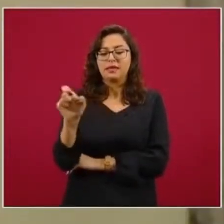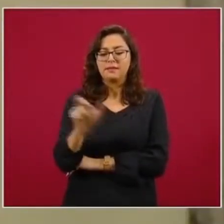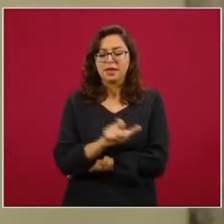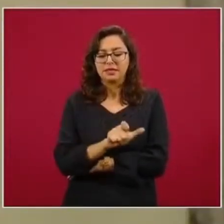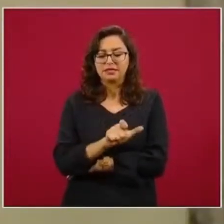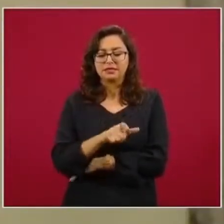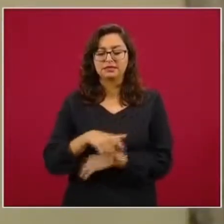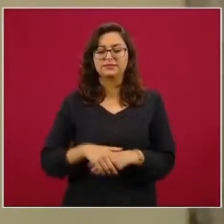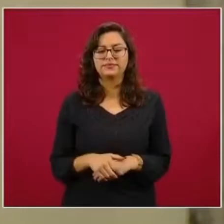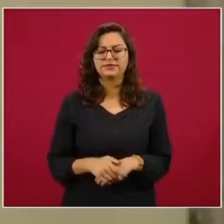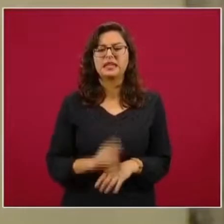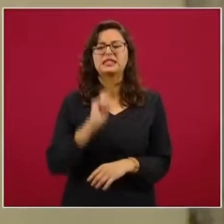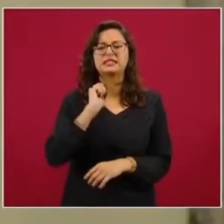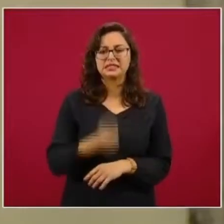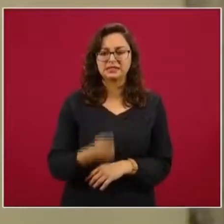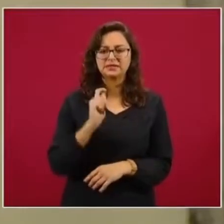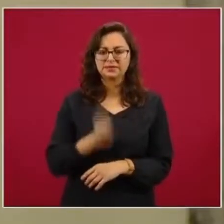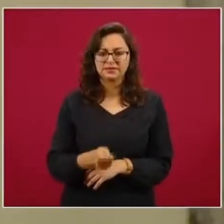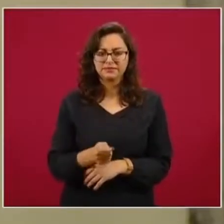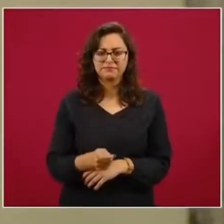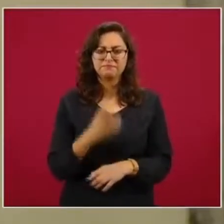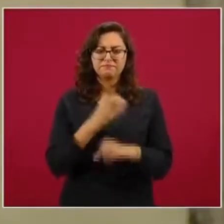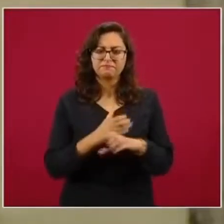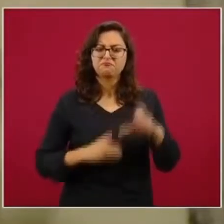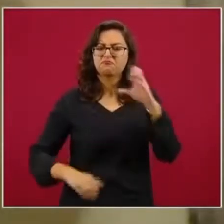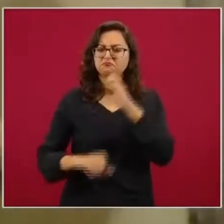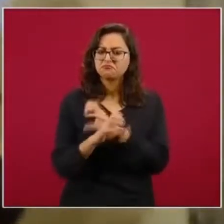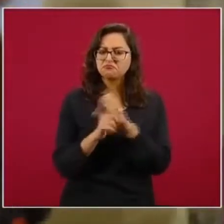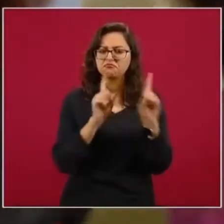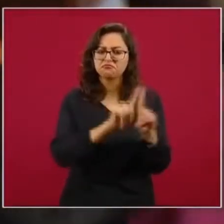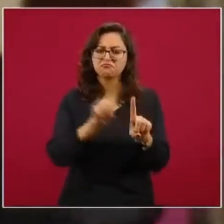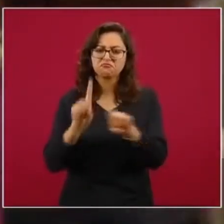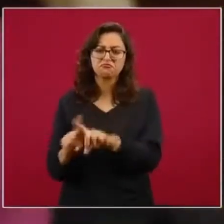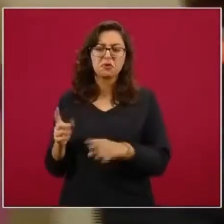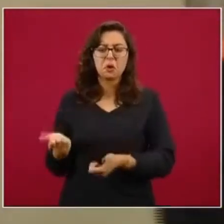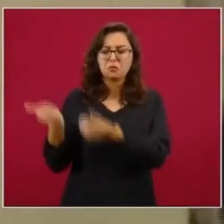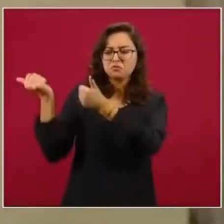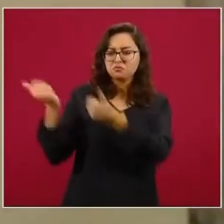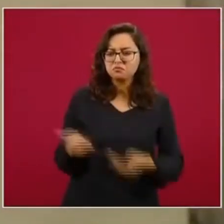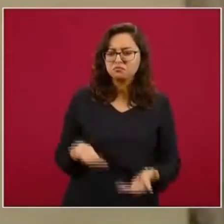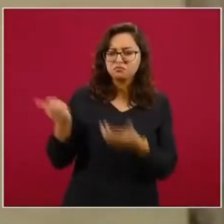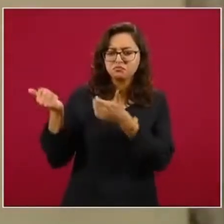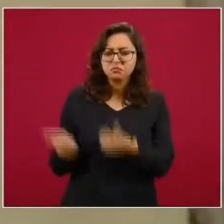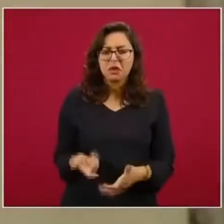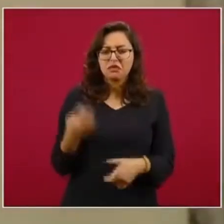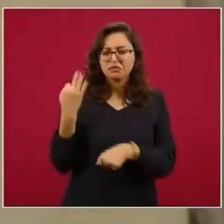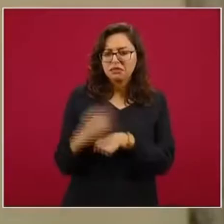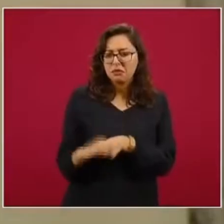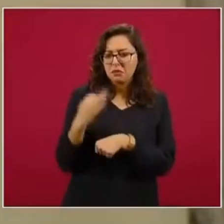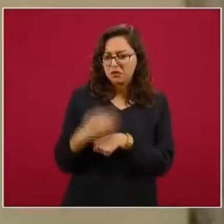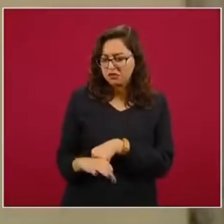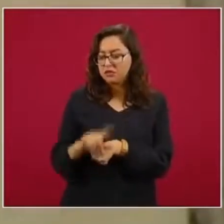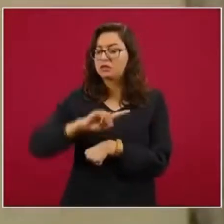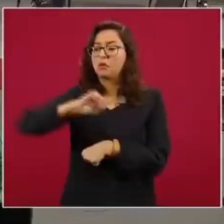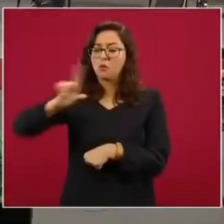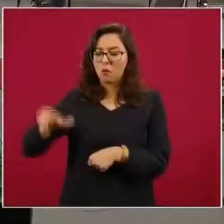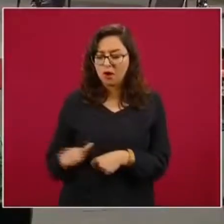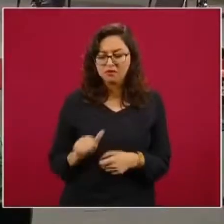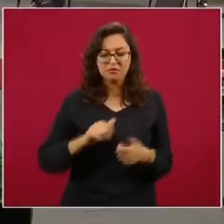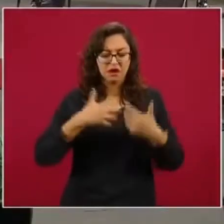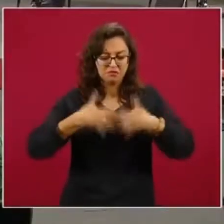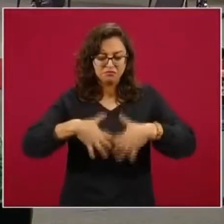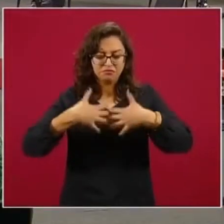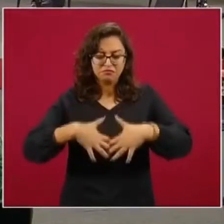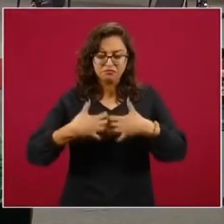presidente, permite las importaciones temporales de bienes, con la excusa de que aquí serán transformados y regresados al